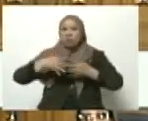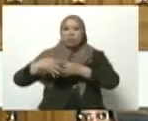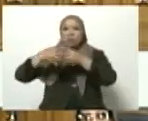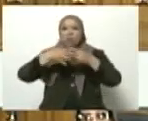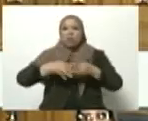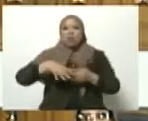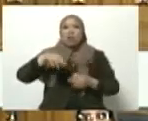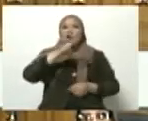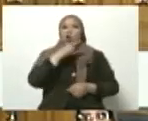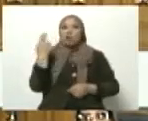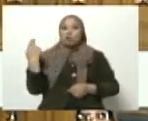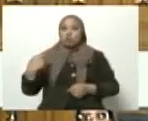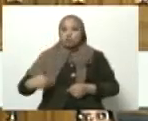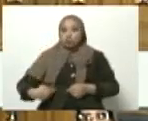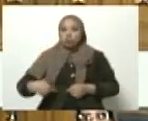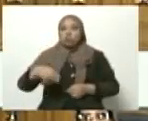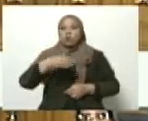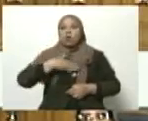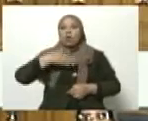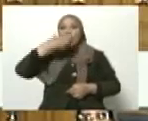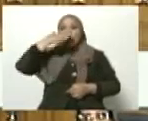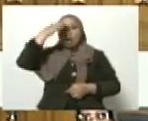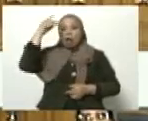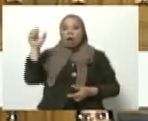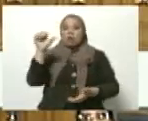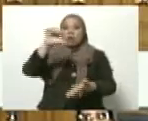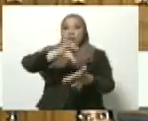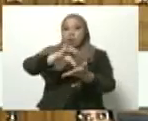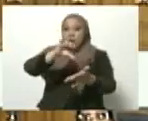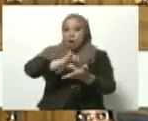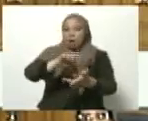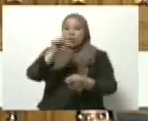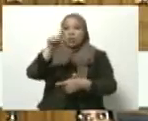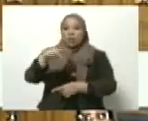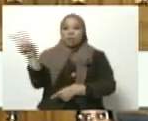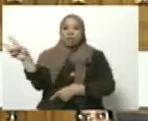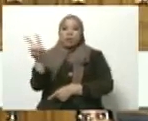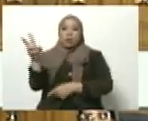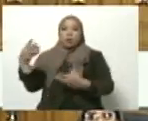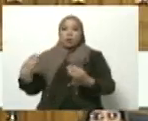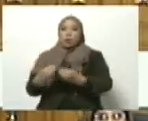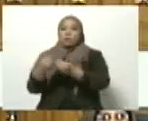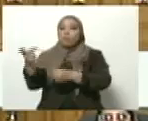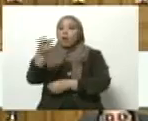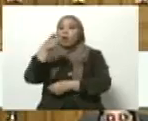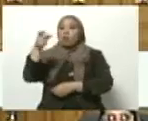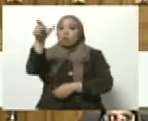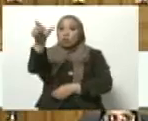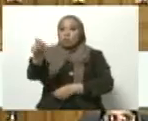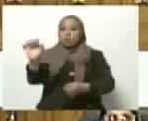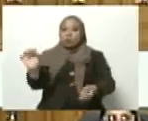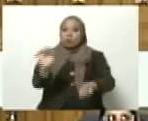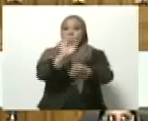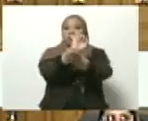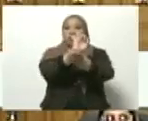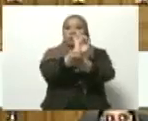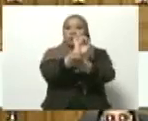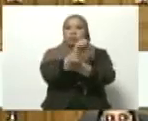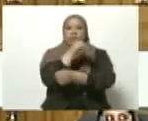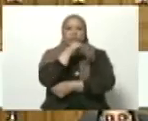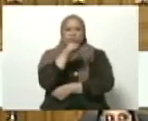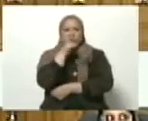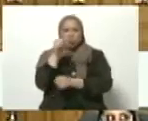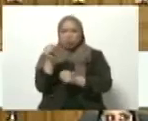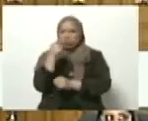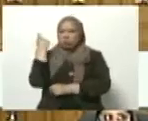Rusia y Venezuela con mercenarios para rescatar a Alex Saab. Basado en esta locura, basura informativa,